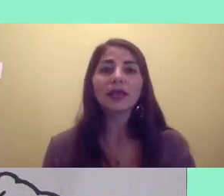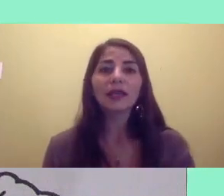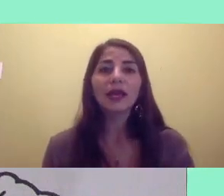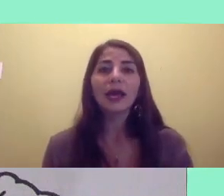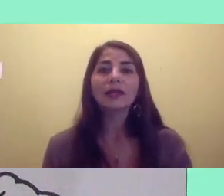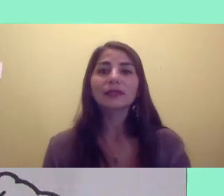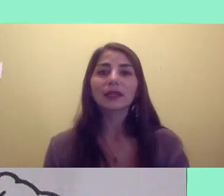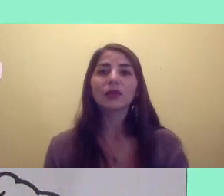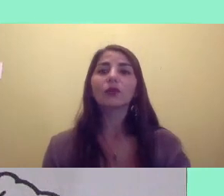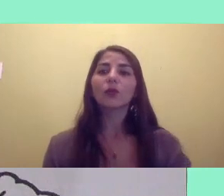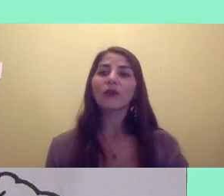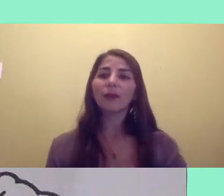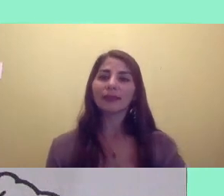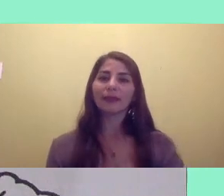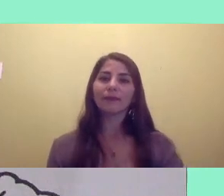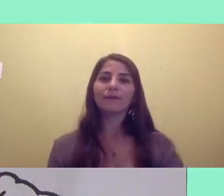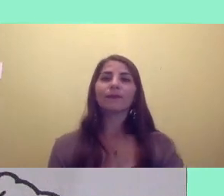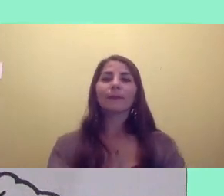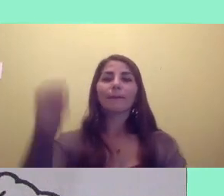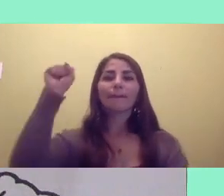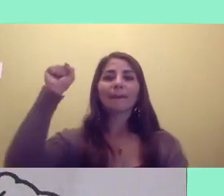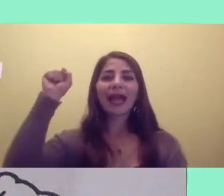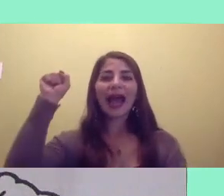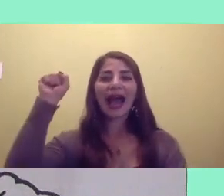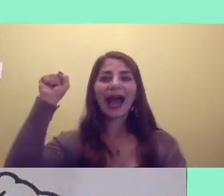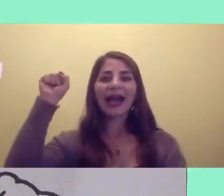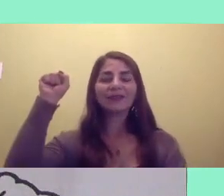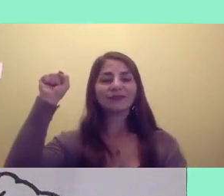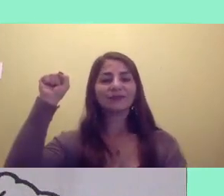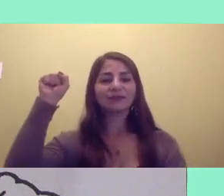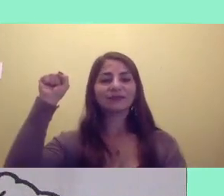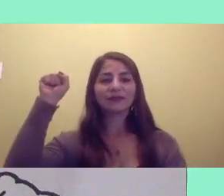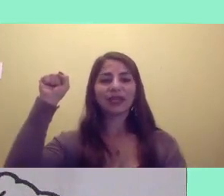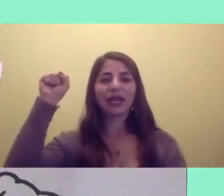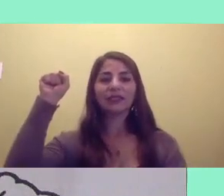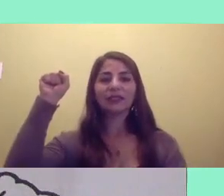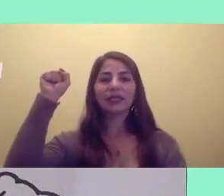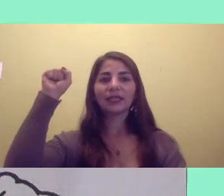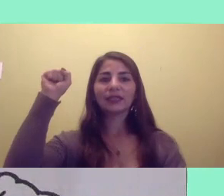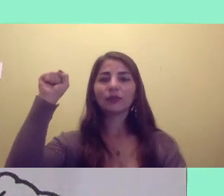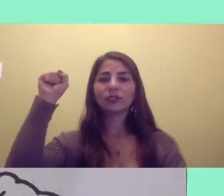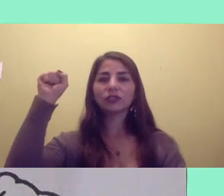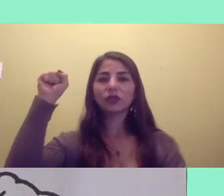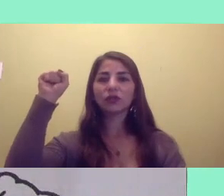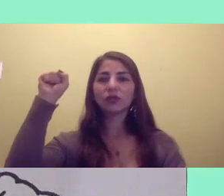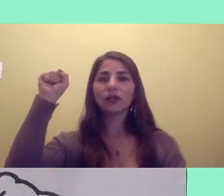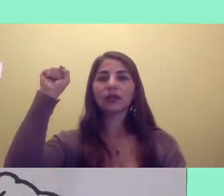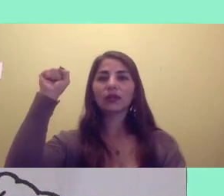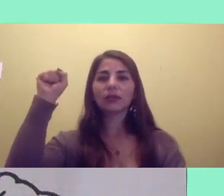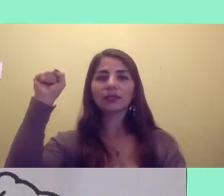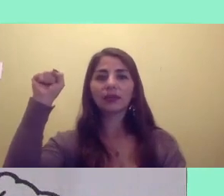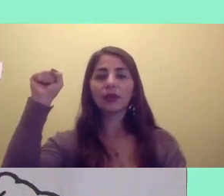a comenzar a hacerlo nuevamente. A, ¿ya? En esta